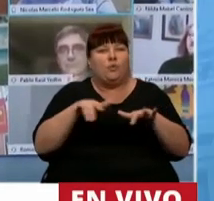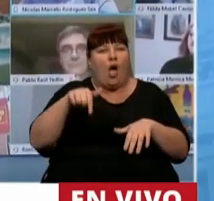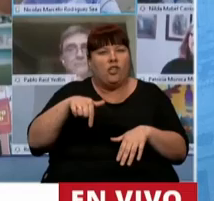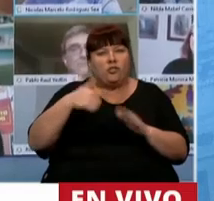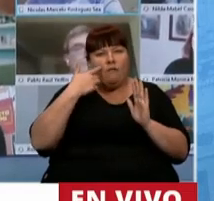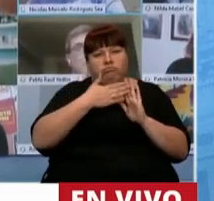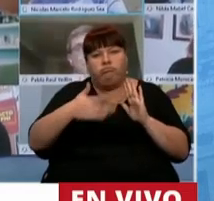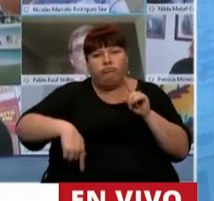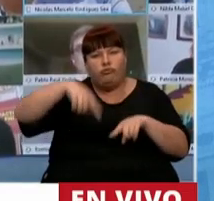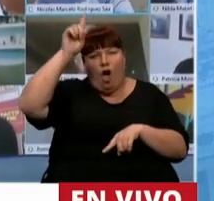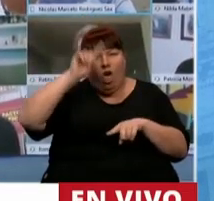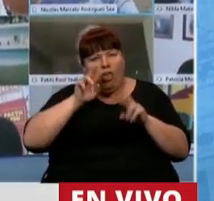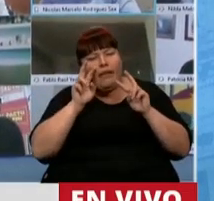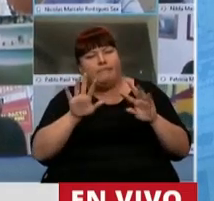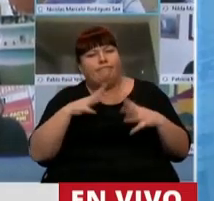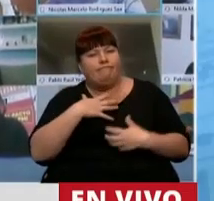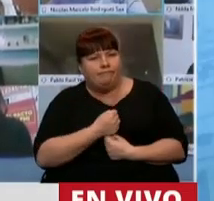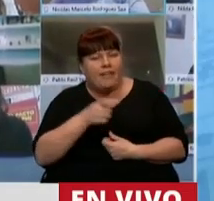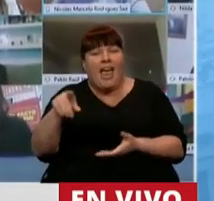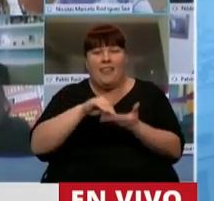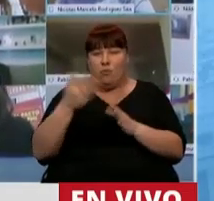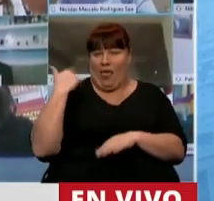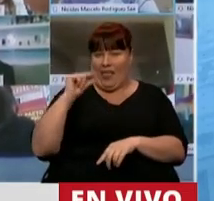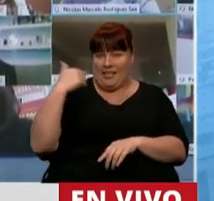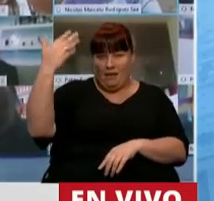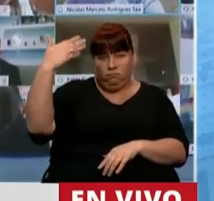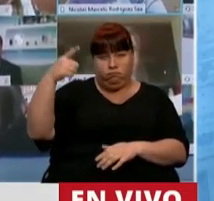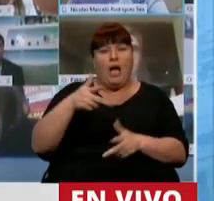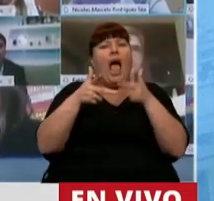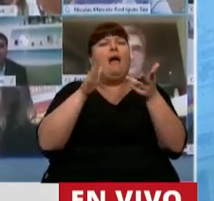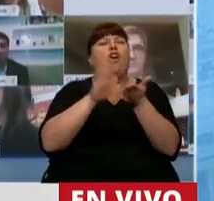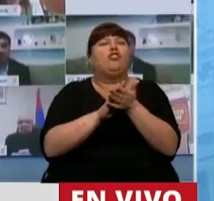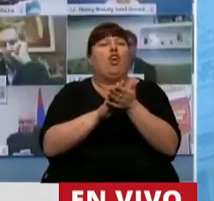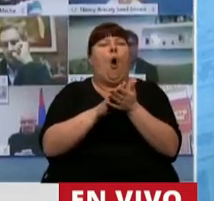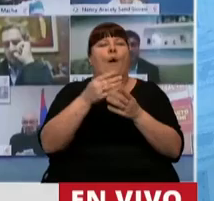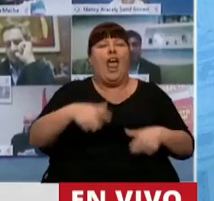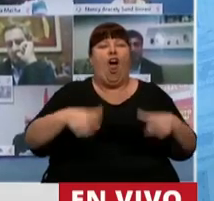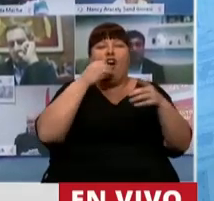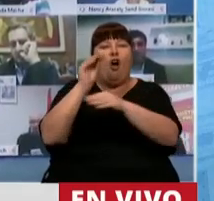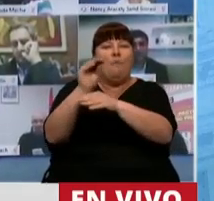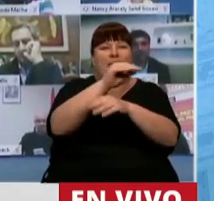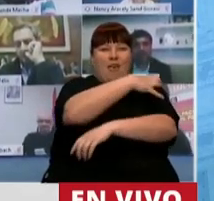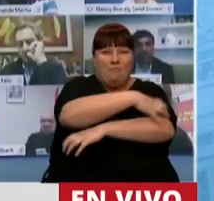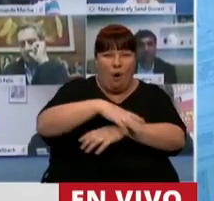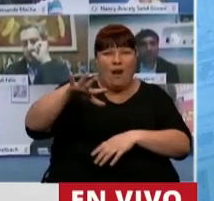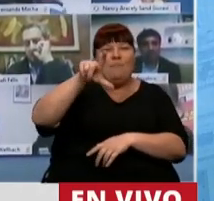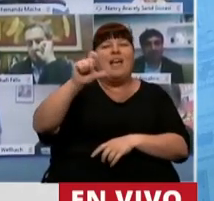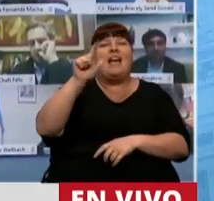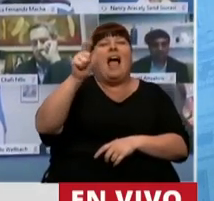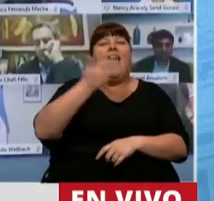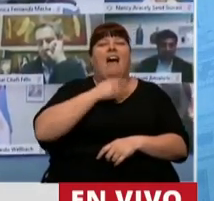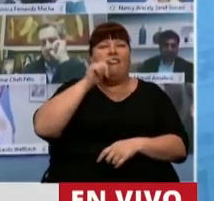hemos vivido en el día de hoy. La diputada propinante habla de las ollas populares en su territorio, en